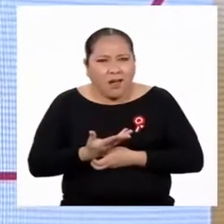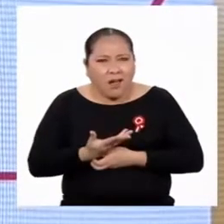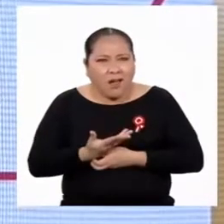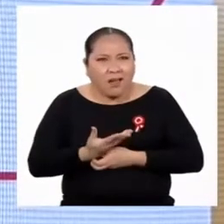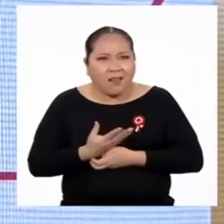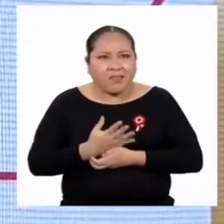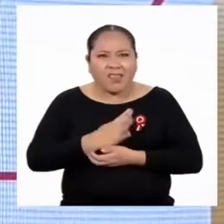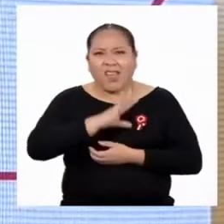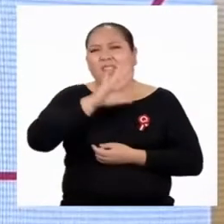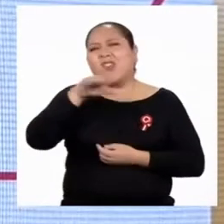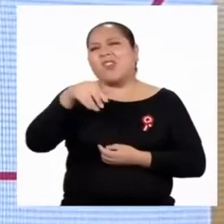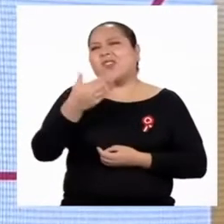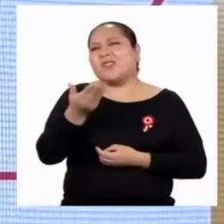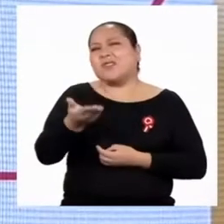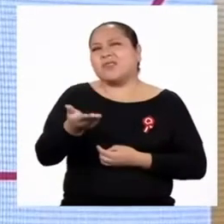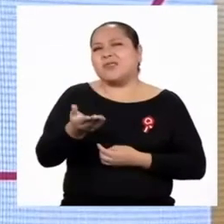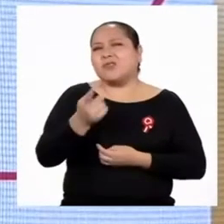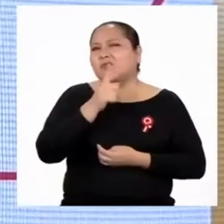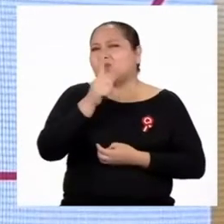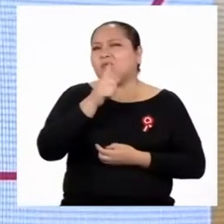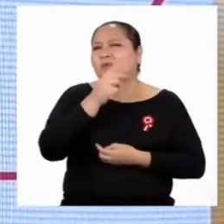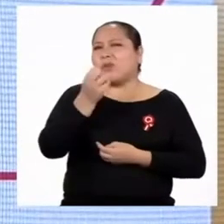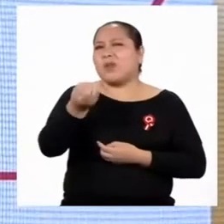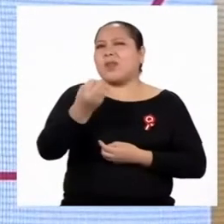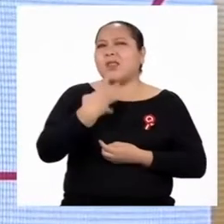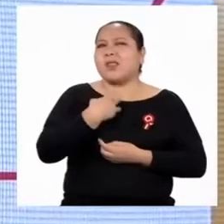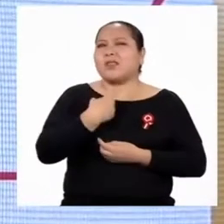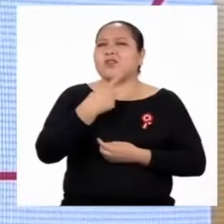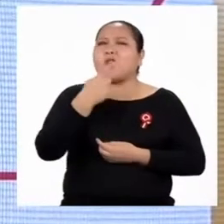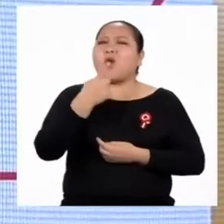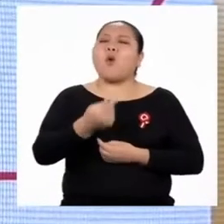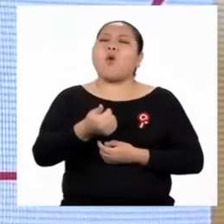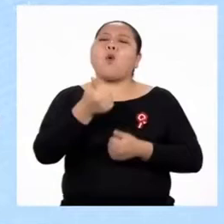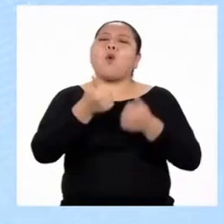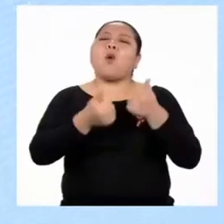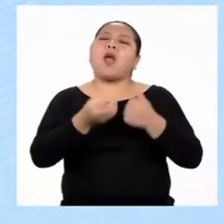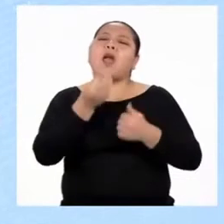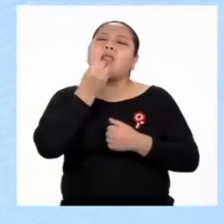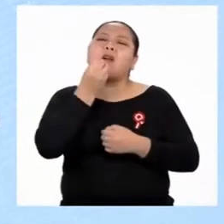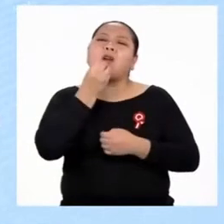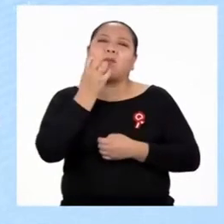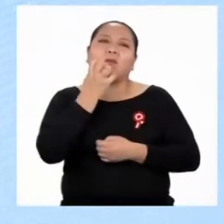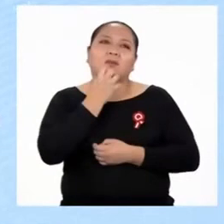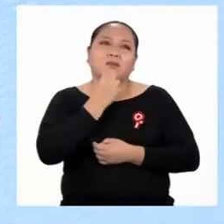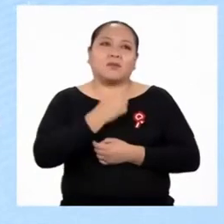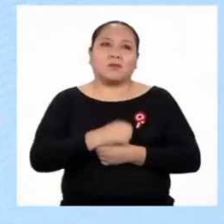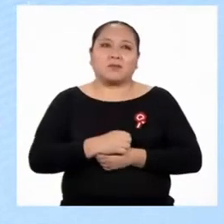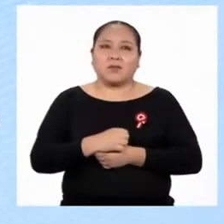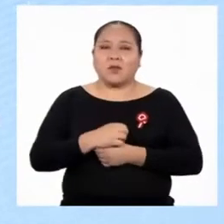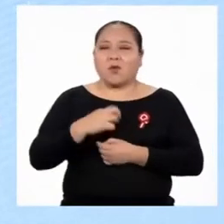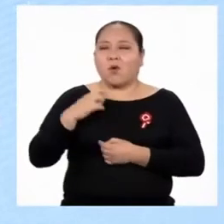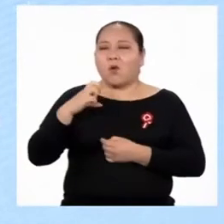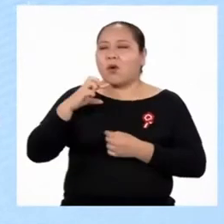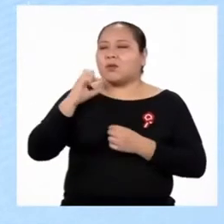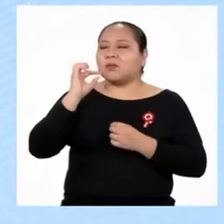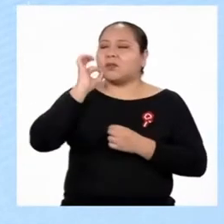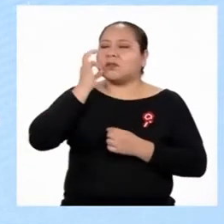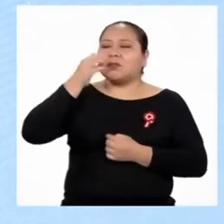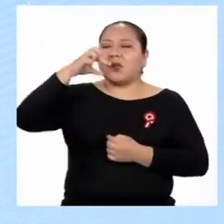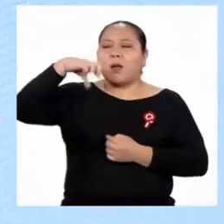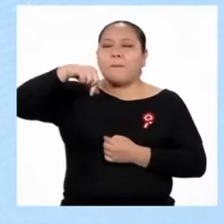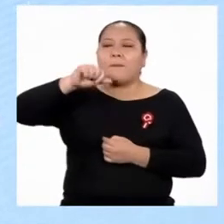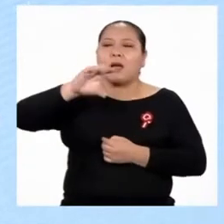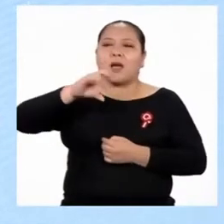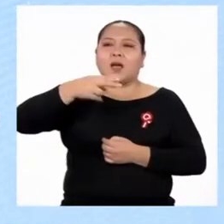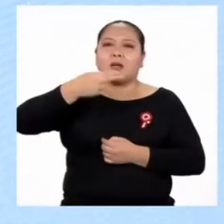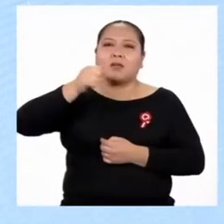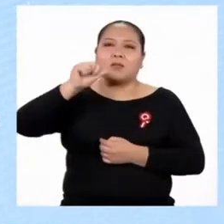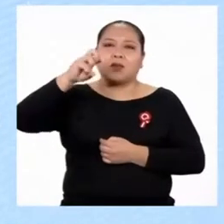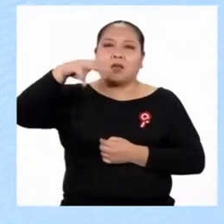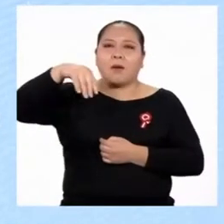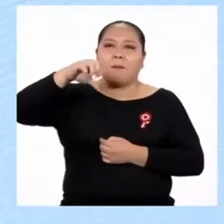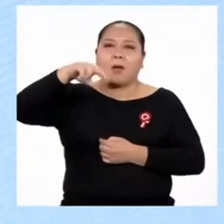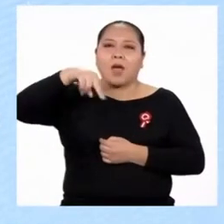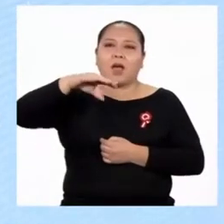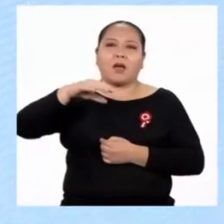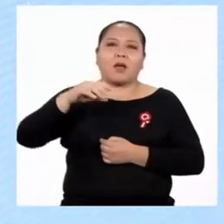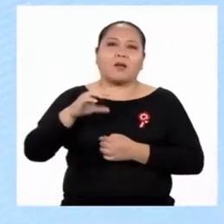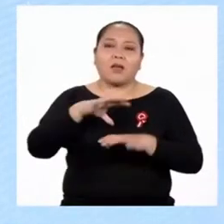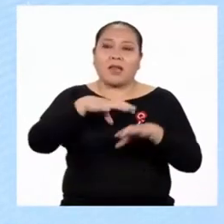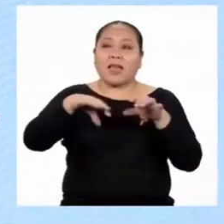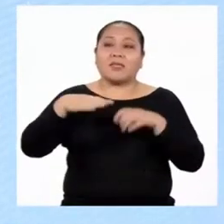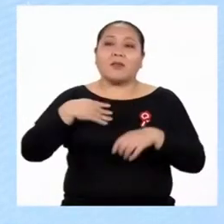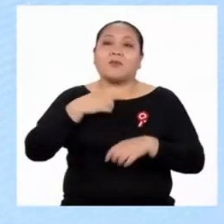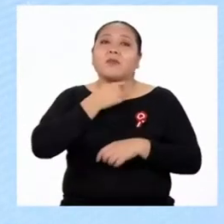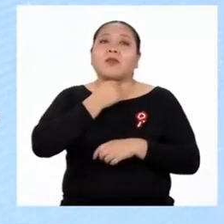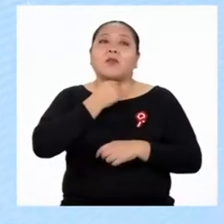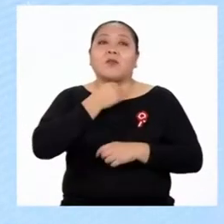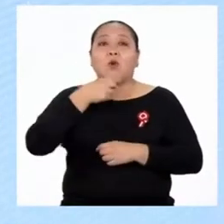Y a todo esto, ¿no me has dicho qué plato extrañas tú, Yaremis? Una rica pachamanca, como lo que hace mi abuelita.